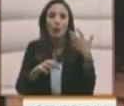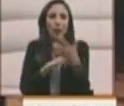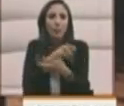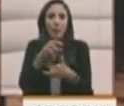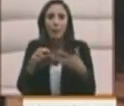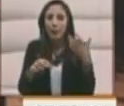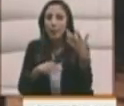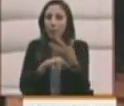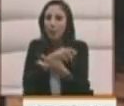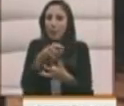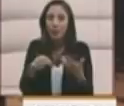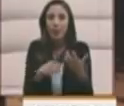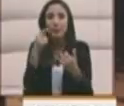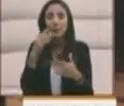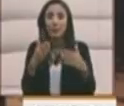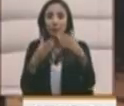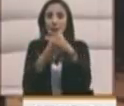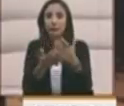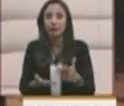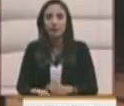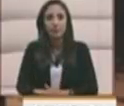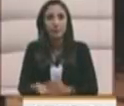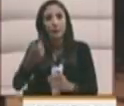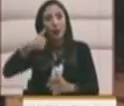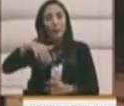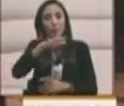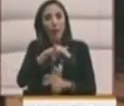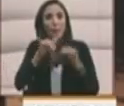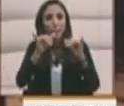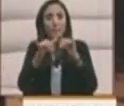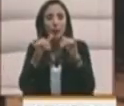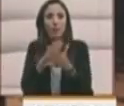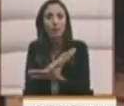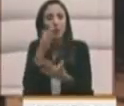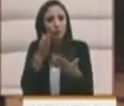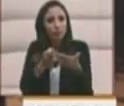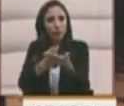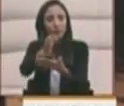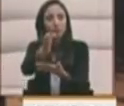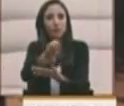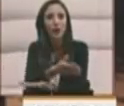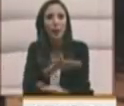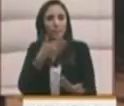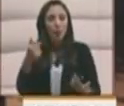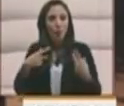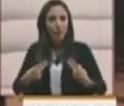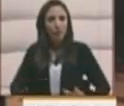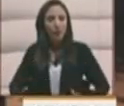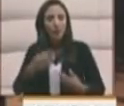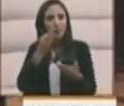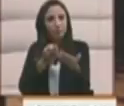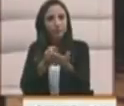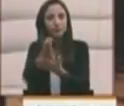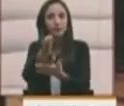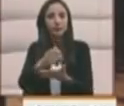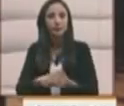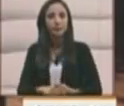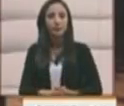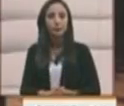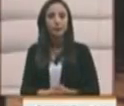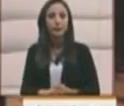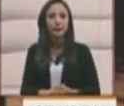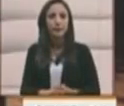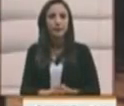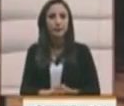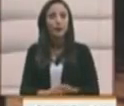pues impide que el pueblo campesino salga adelante y mejore su calidad de vida, así como también pues poder